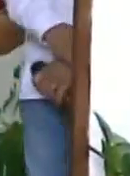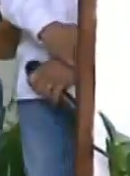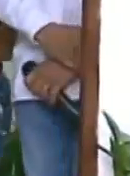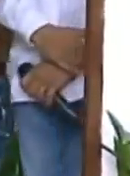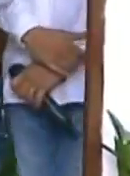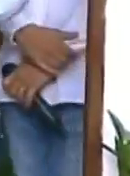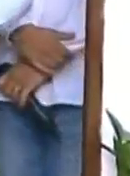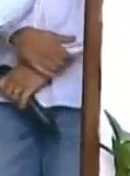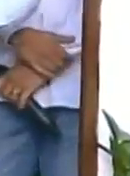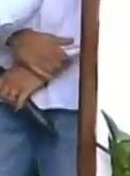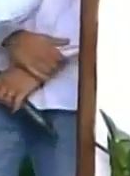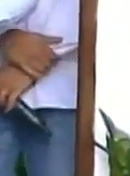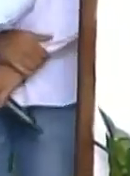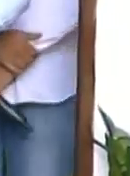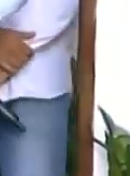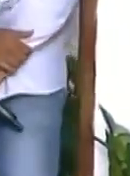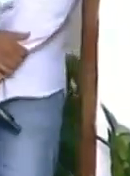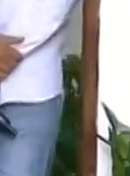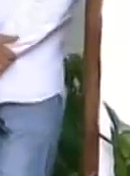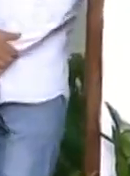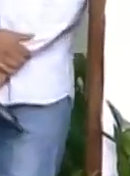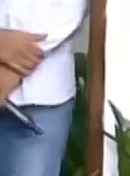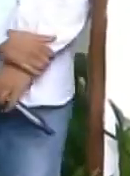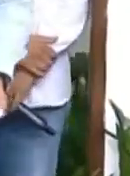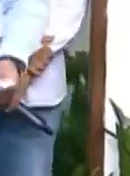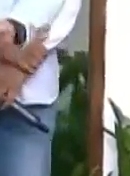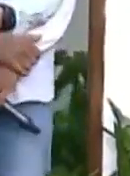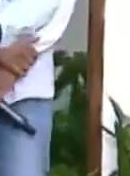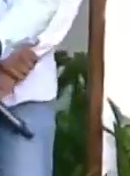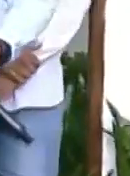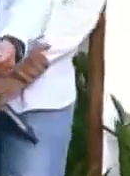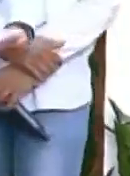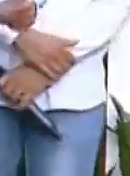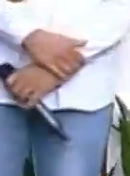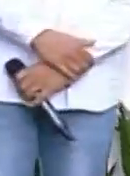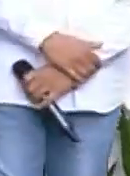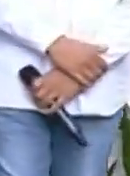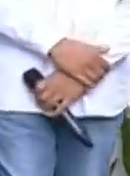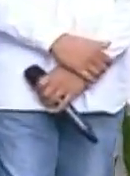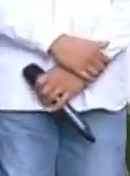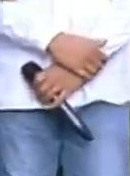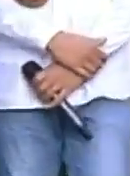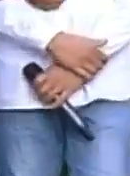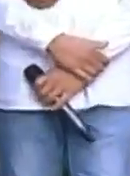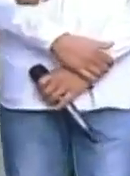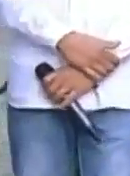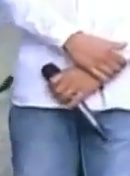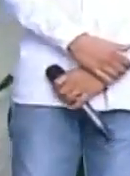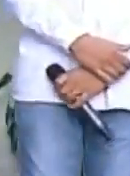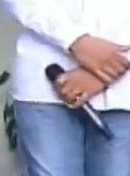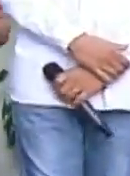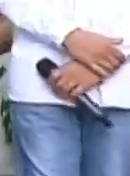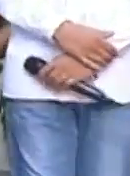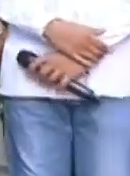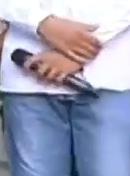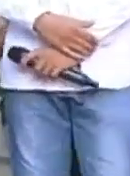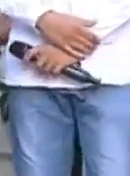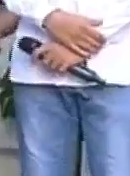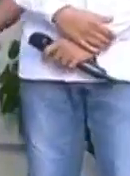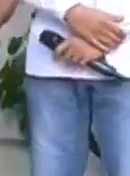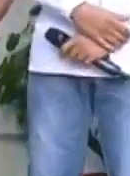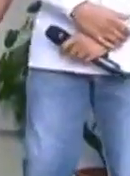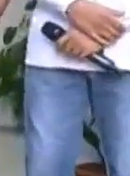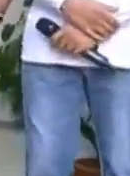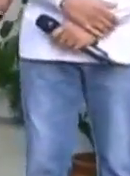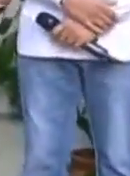de parto. Pero aquí, hablando de equipo, presidente, aquí está su equipo, el que hizo posible esto, y yo quiero que también sea el pueblo